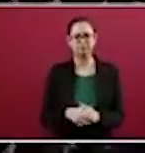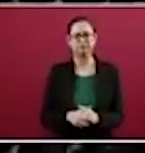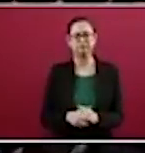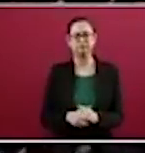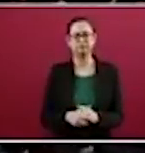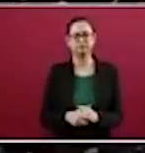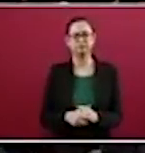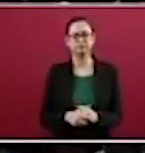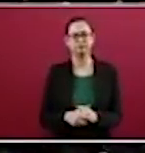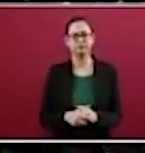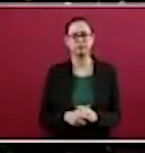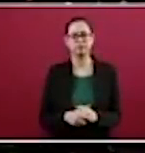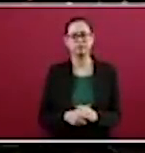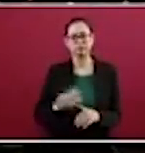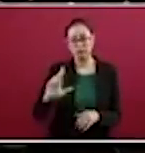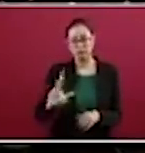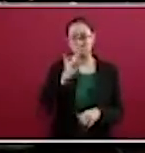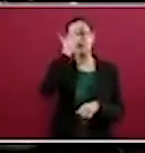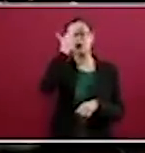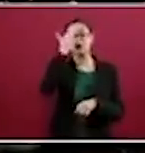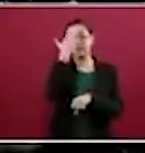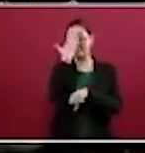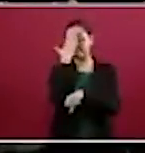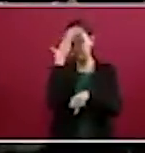recordar, a conmemorar